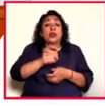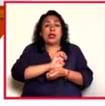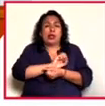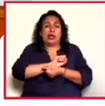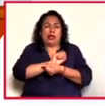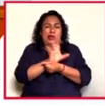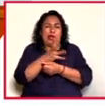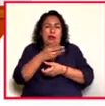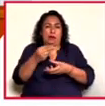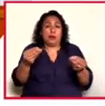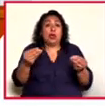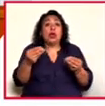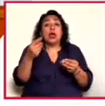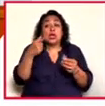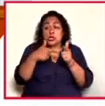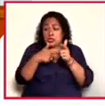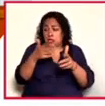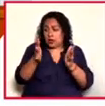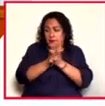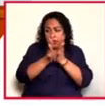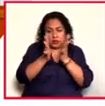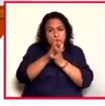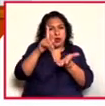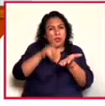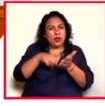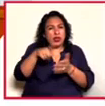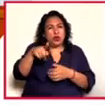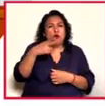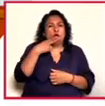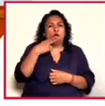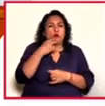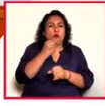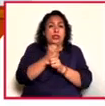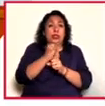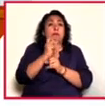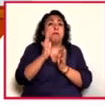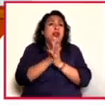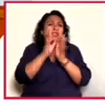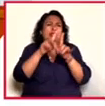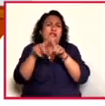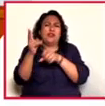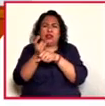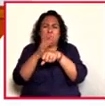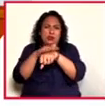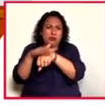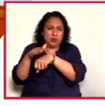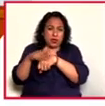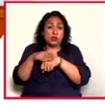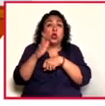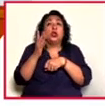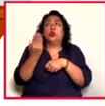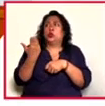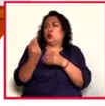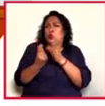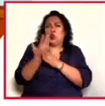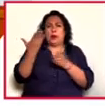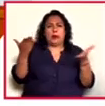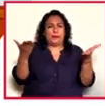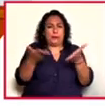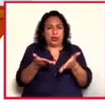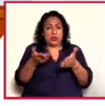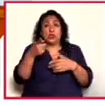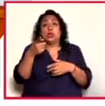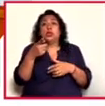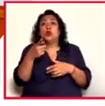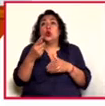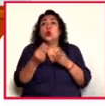mantenido activo a través de las plataformas digitales y participando en diversas convocatorias. Su más reciente presentación fue el reestreno